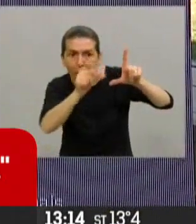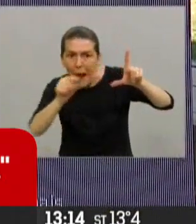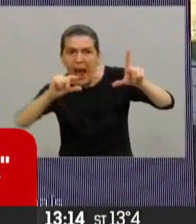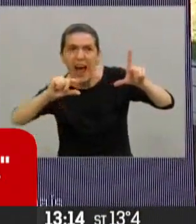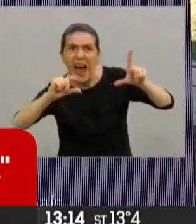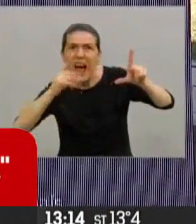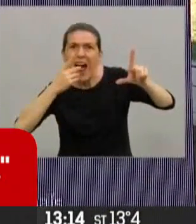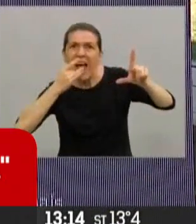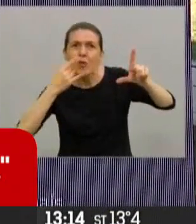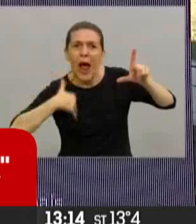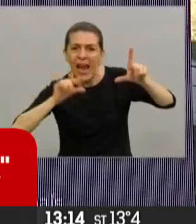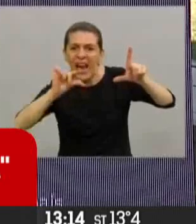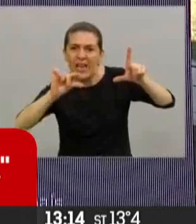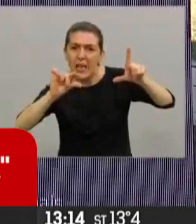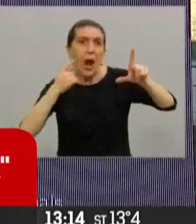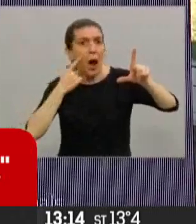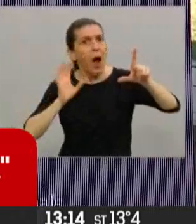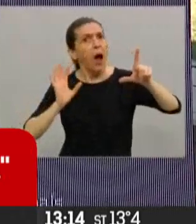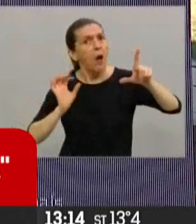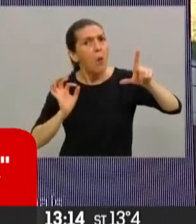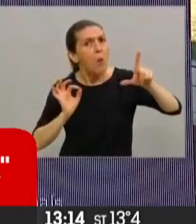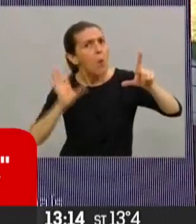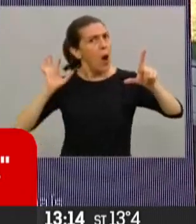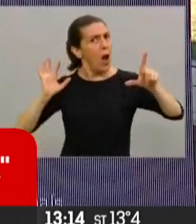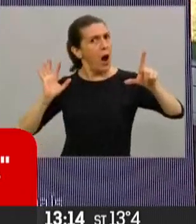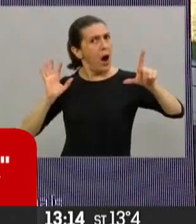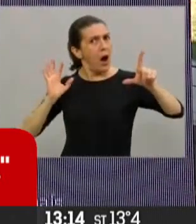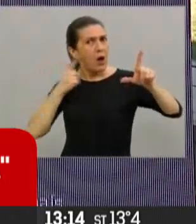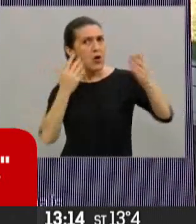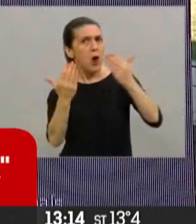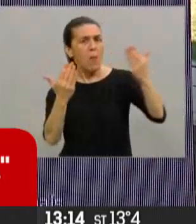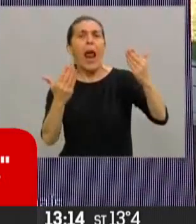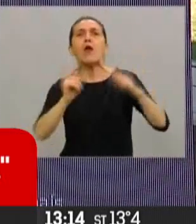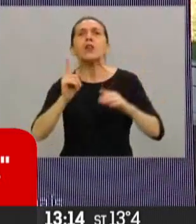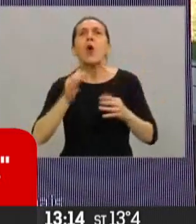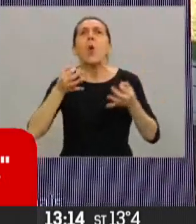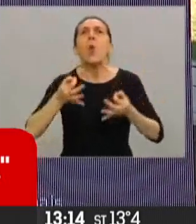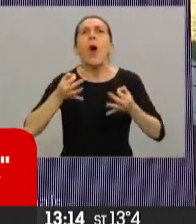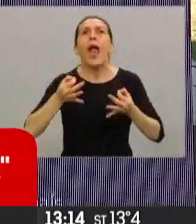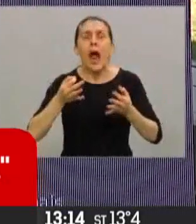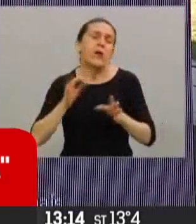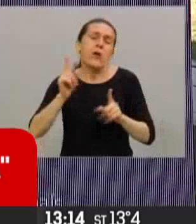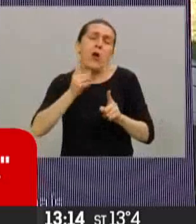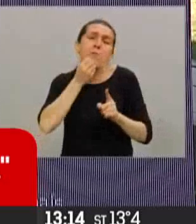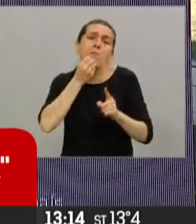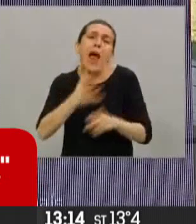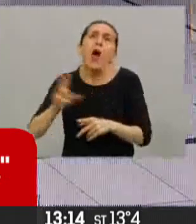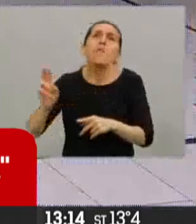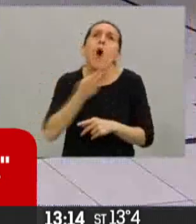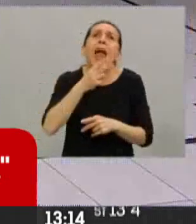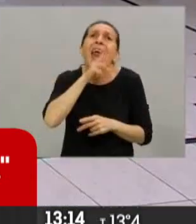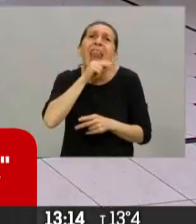situación buena comparativamente hablando. Obviamente no puedo decir que es buena porque quisiéramos que nadie haya muerto o hubiera